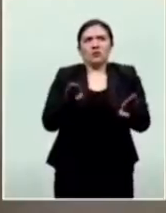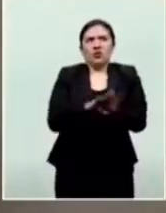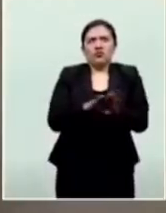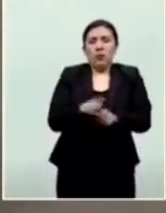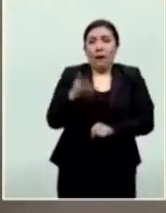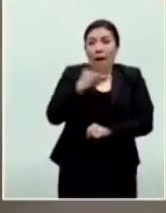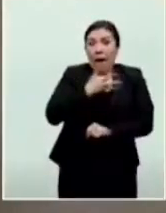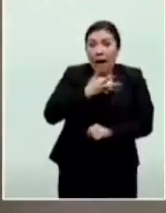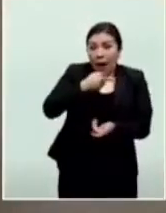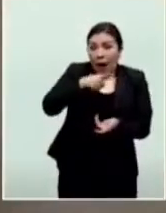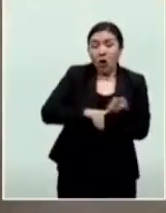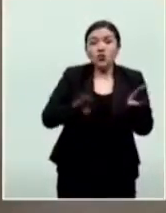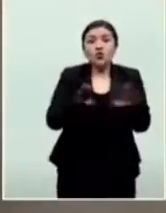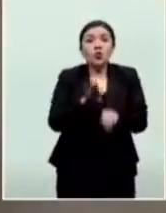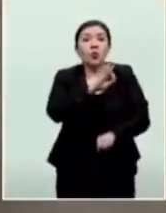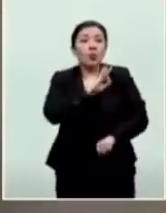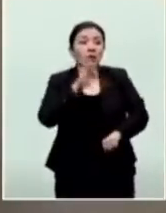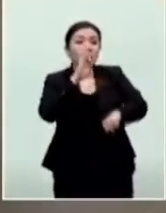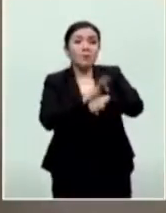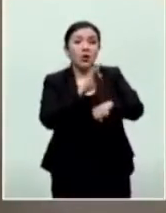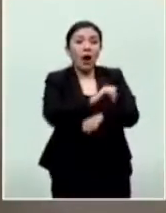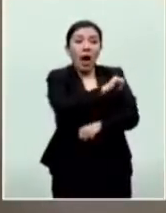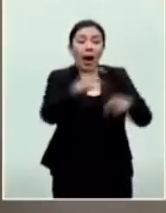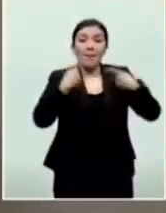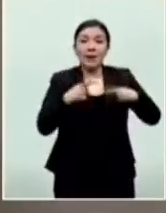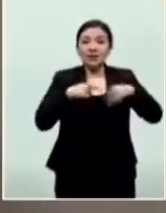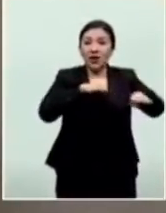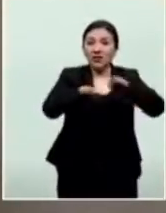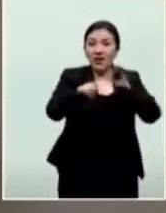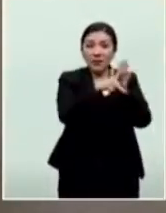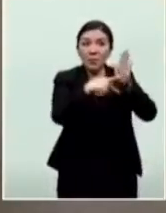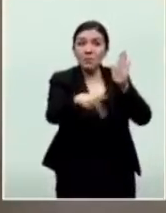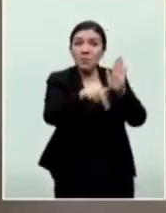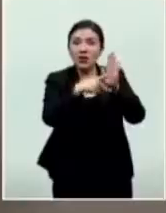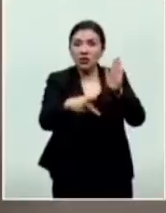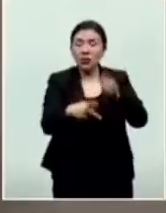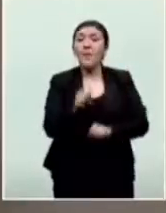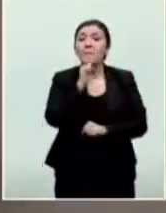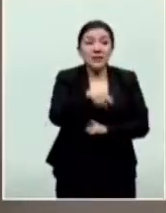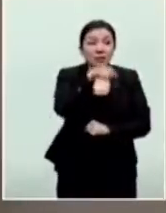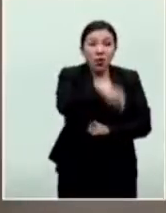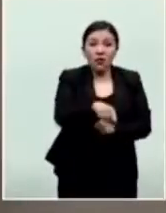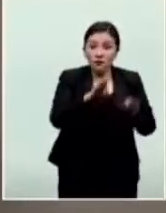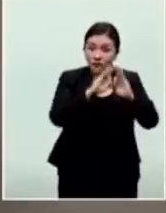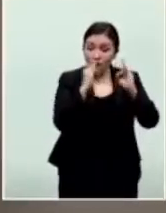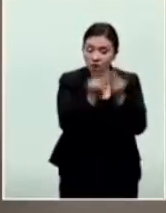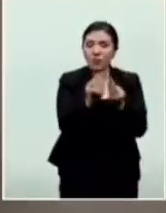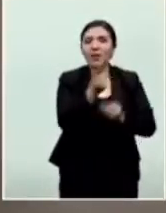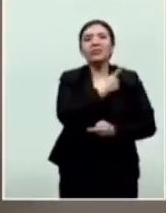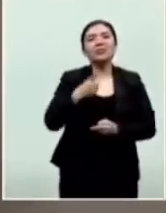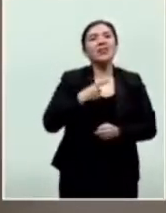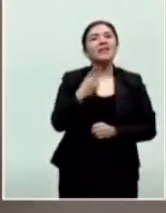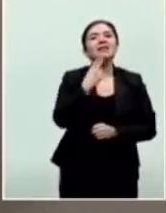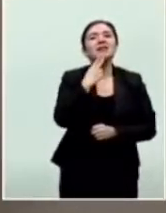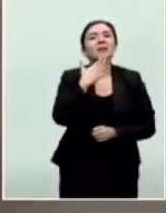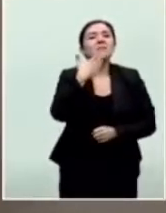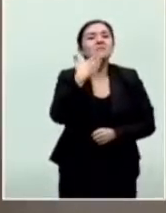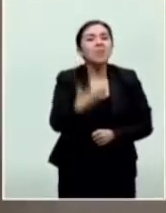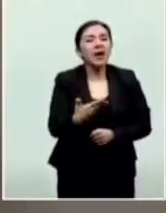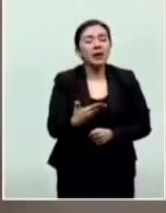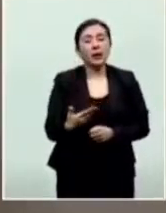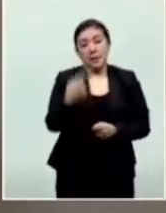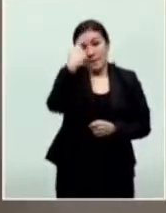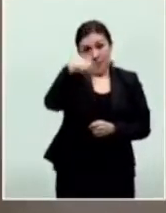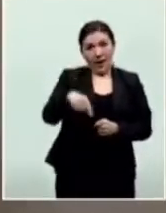tener mecanismos de protección de periodistas, sino que estos mecanismos sean eficaces